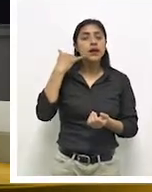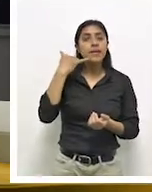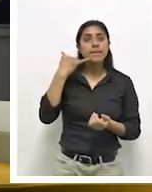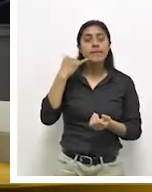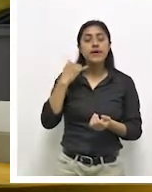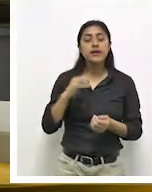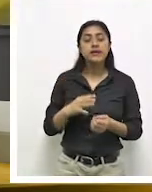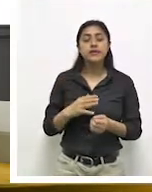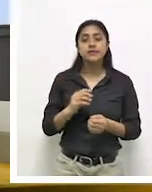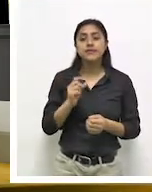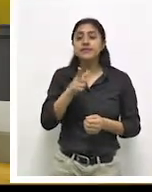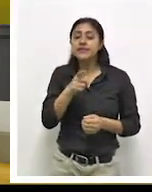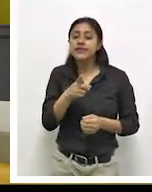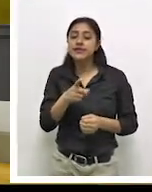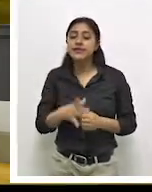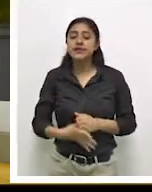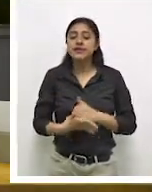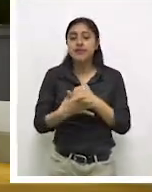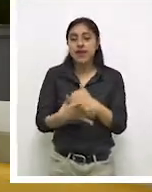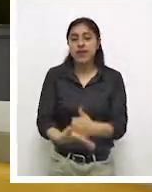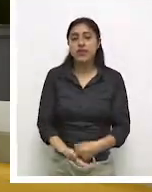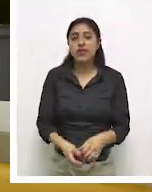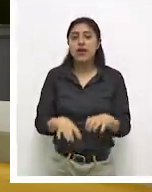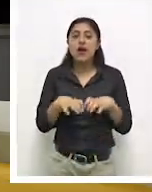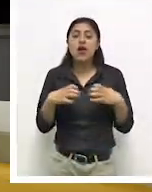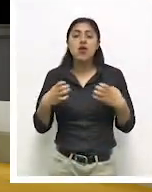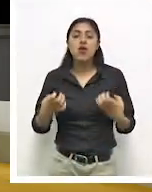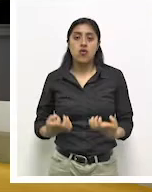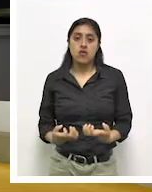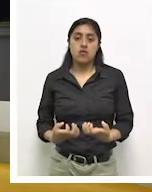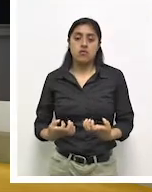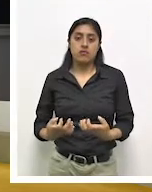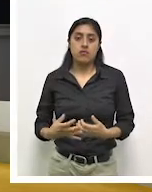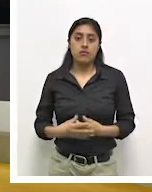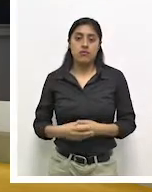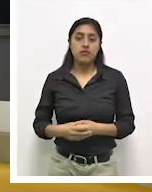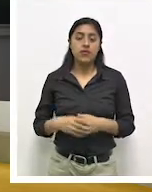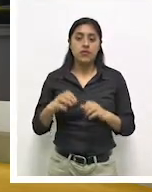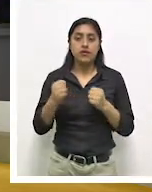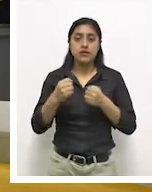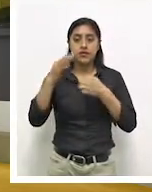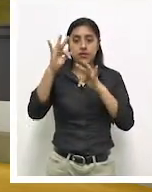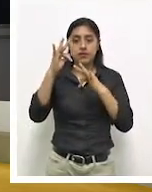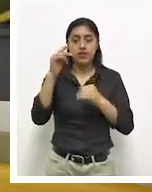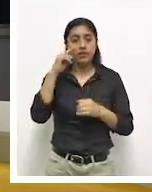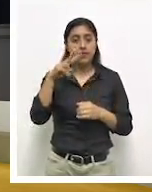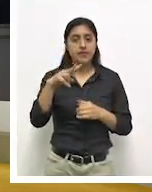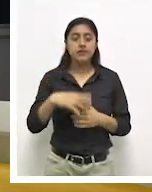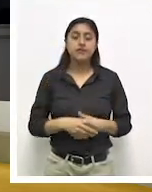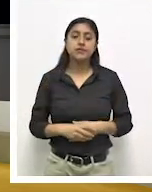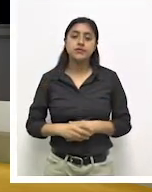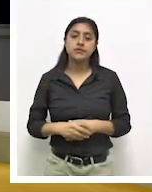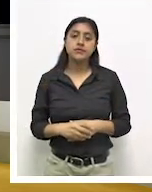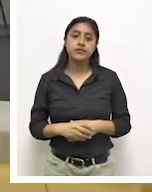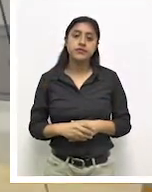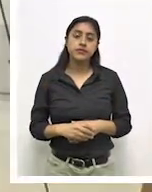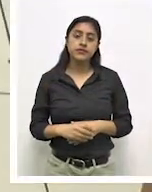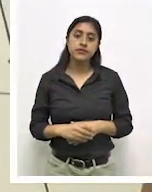orientan y apoyan para realizar sus trámites y aclarar dudas acerca de nuestros servicios. Preste atención.